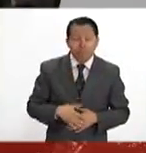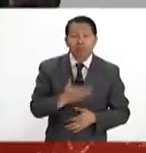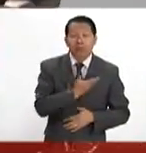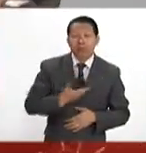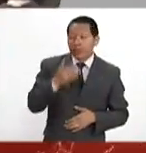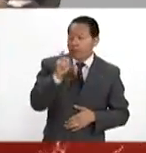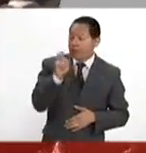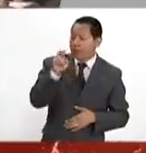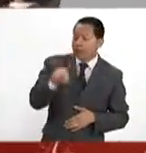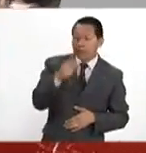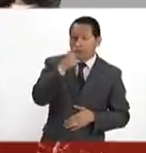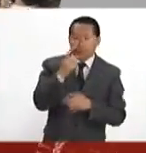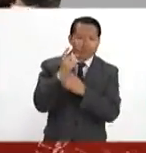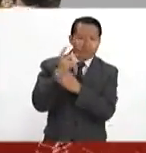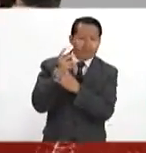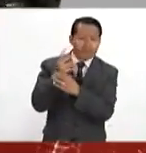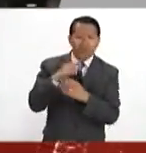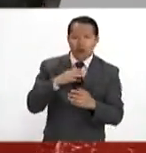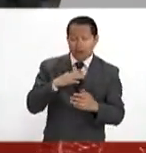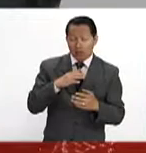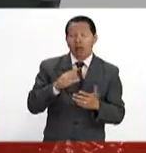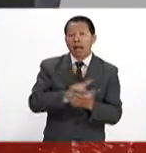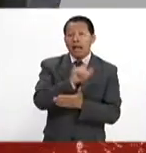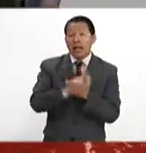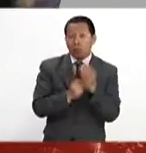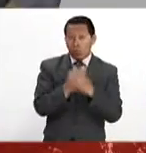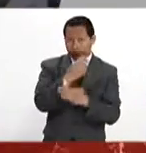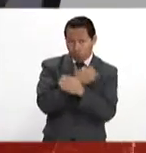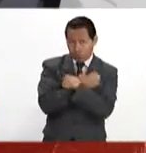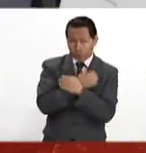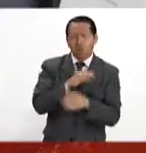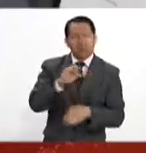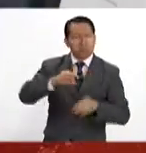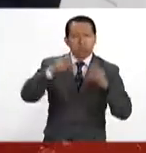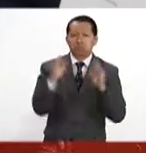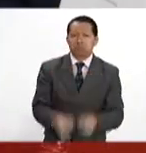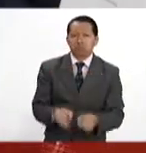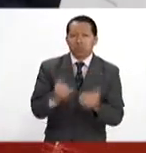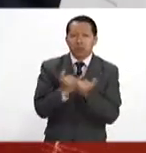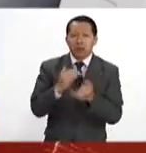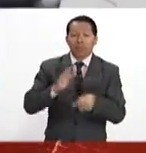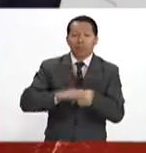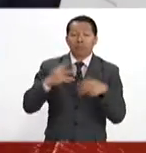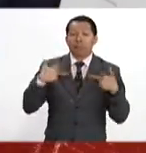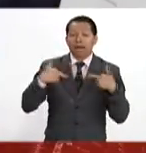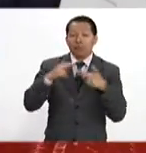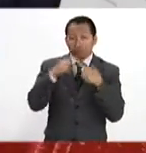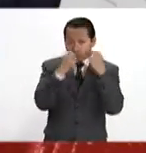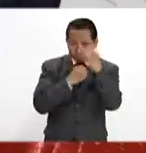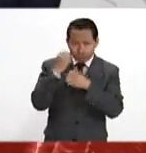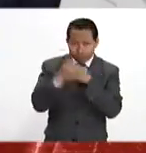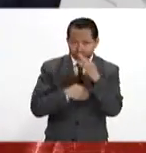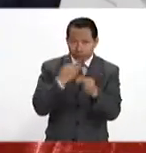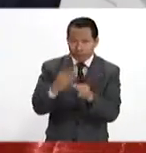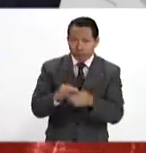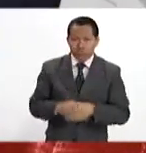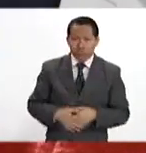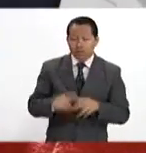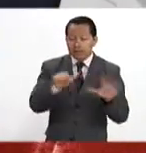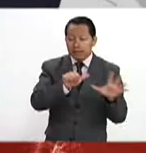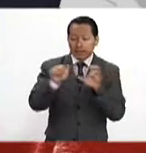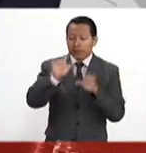Enrique Peña Nieto informa que la reforma educativa es una realidad y cada vez más maestros son evaluados.